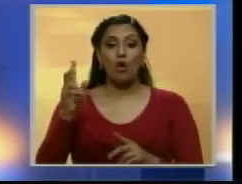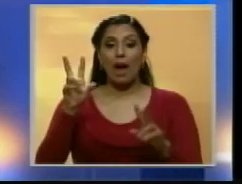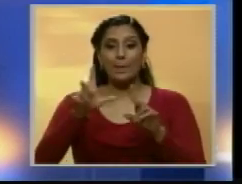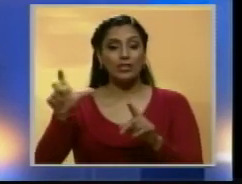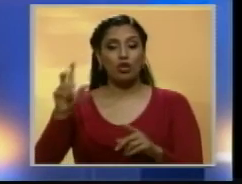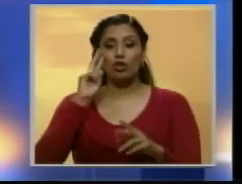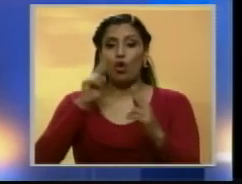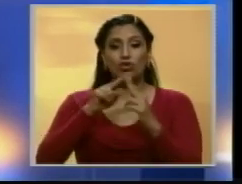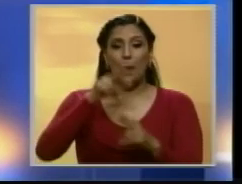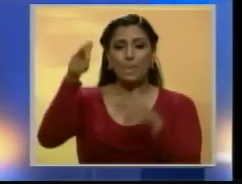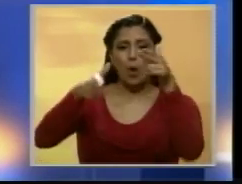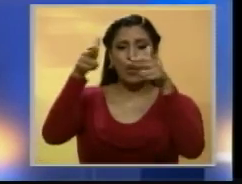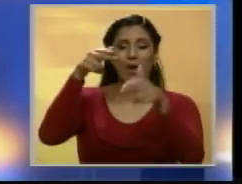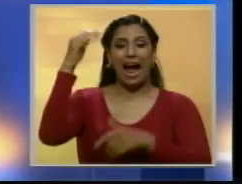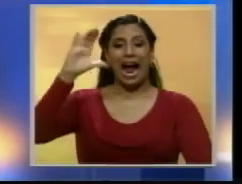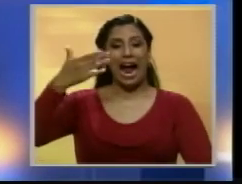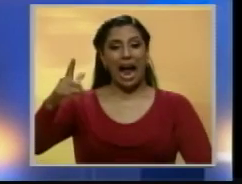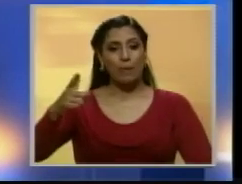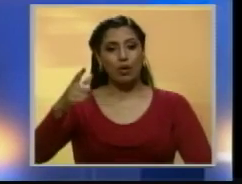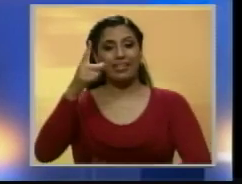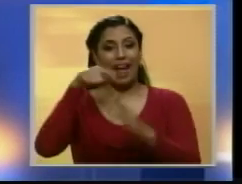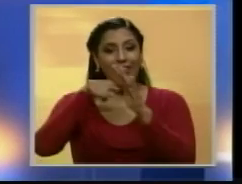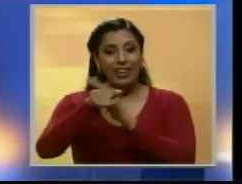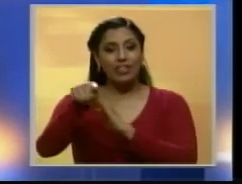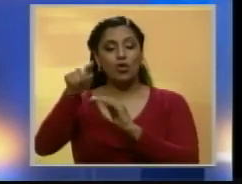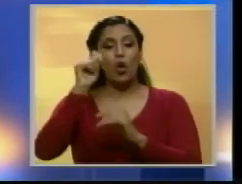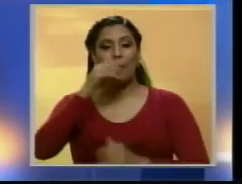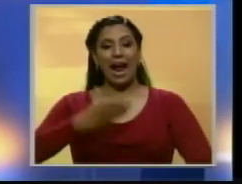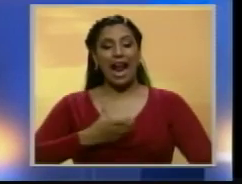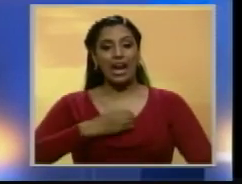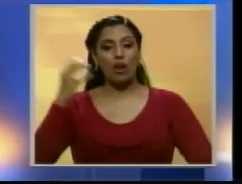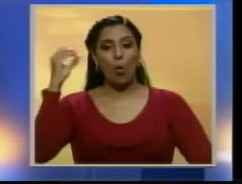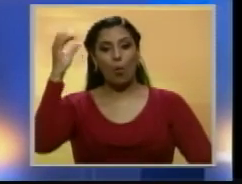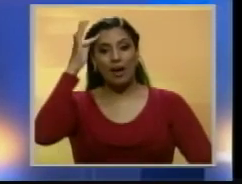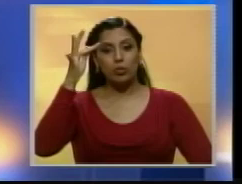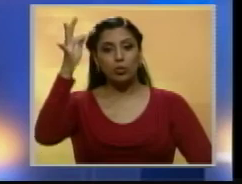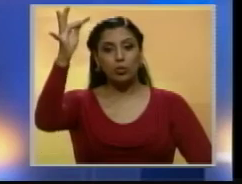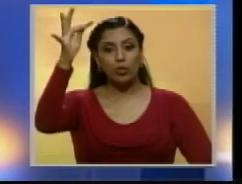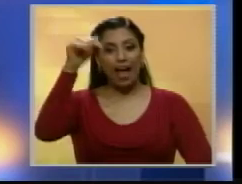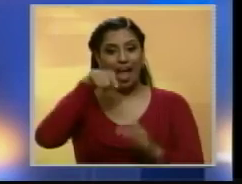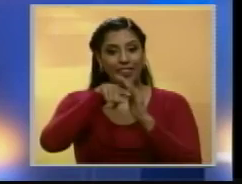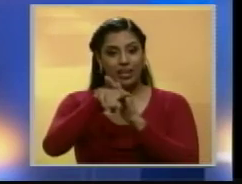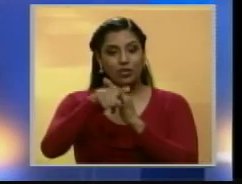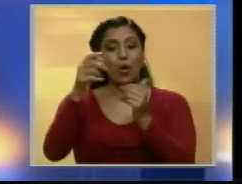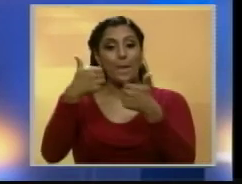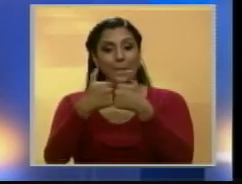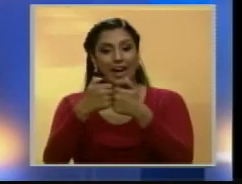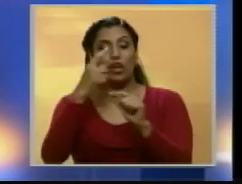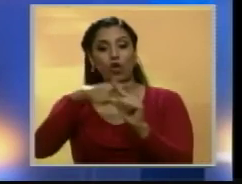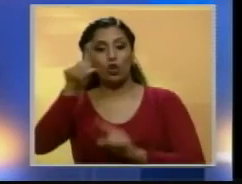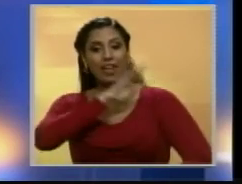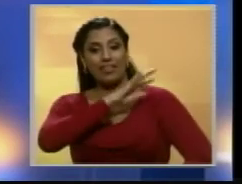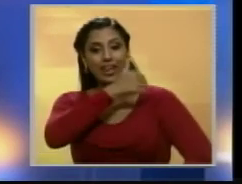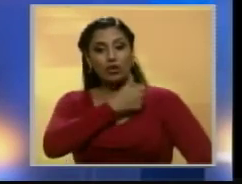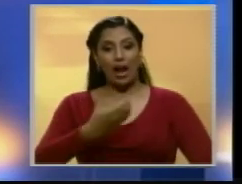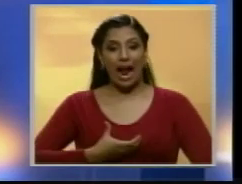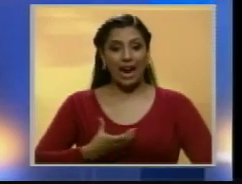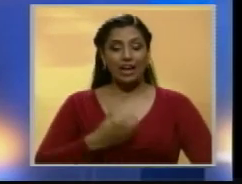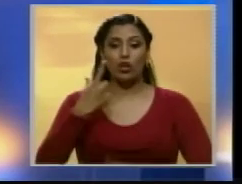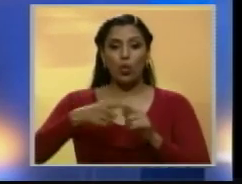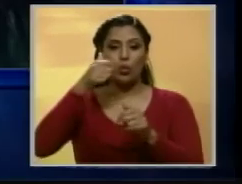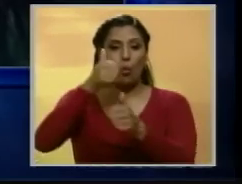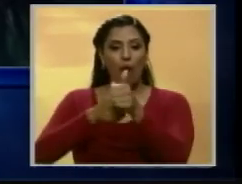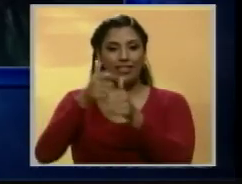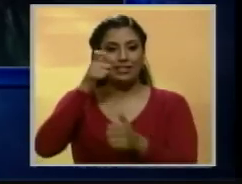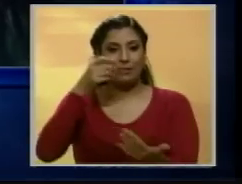Desconocidos atacaron a tiros una camioneta en la que se desplazaba el alcalde de Ocumare del Tuy, Julio César Marcano, su pareja, una directora de la alcaldía y un